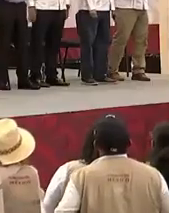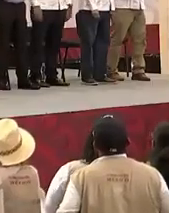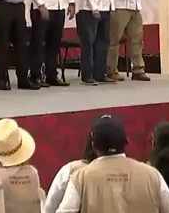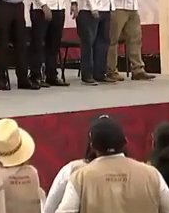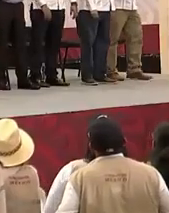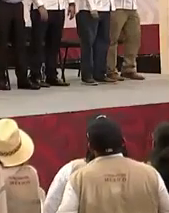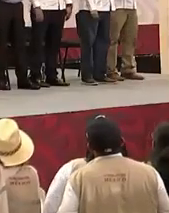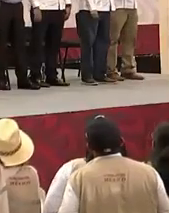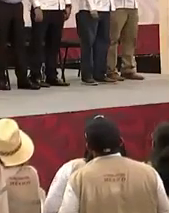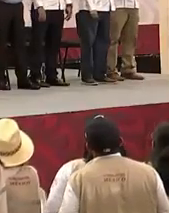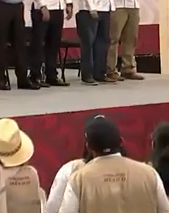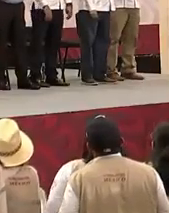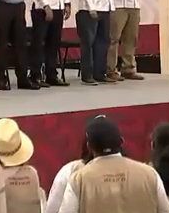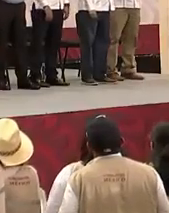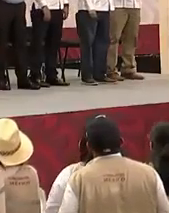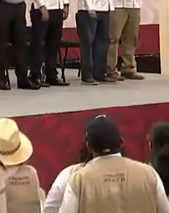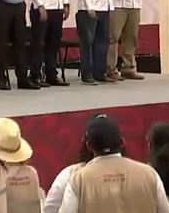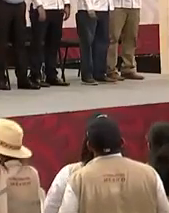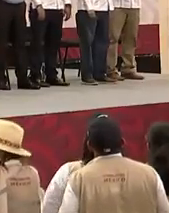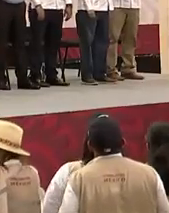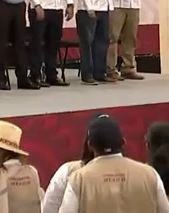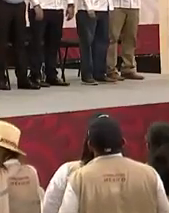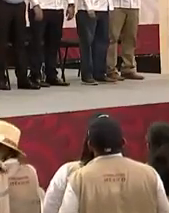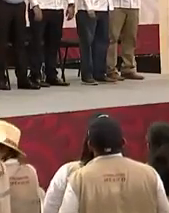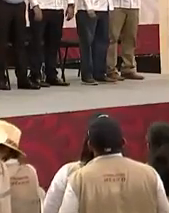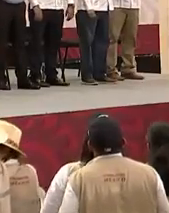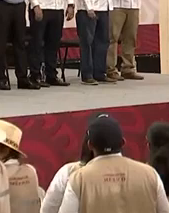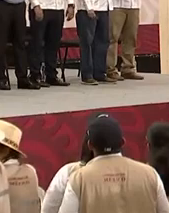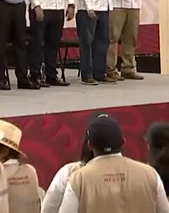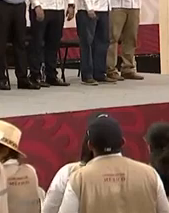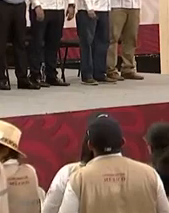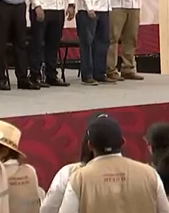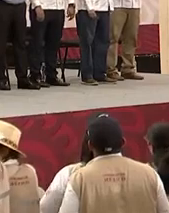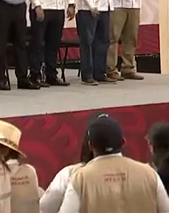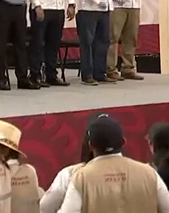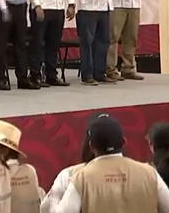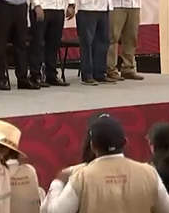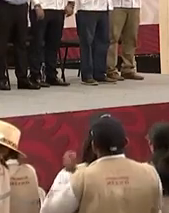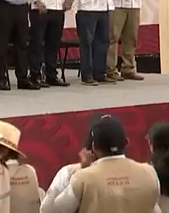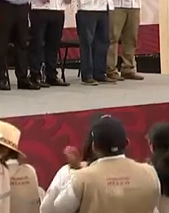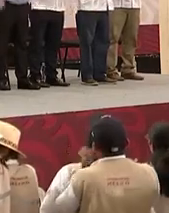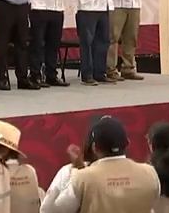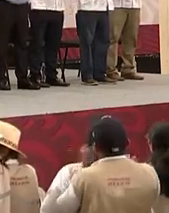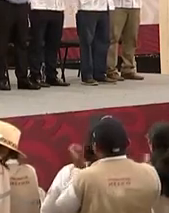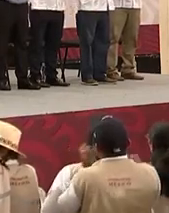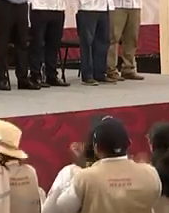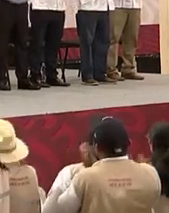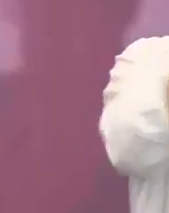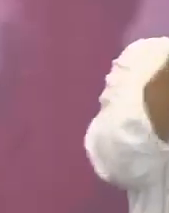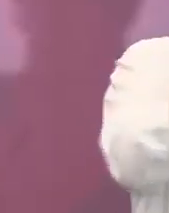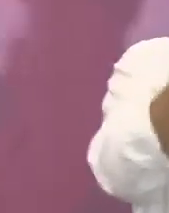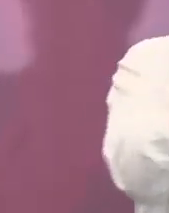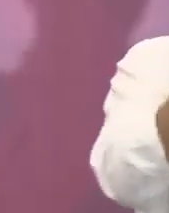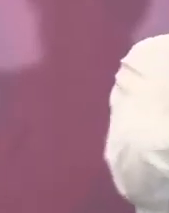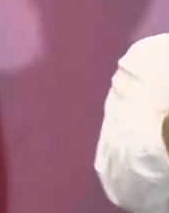El coordinador general de Programas para el Bienestar, Carlos Torres Rosas.